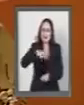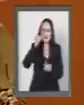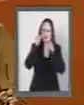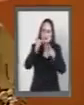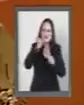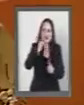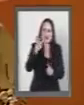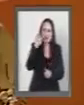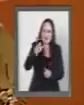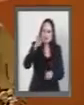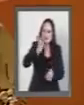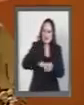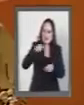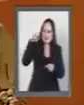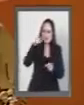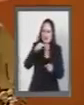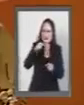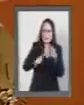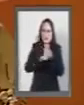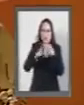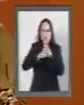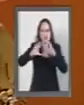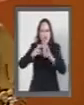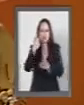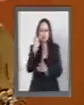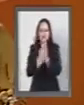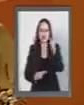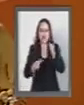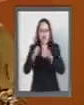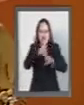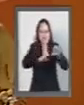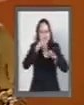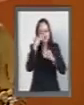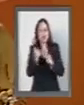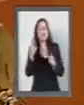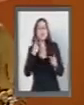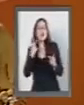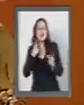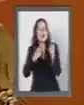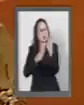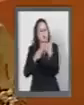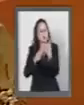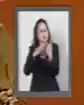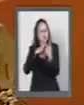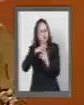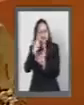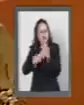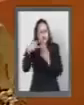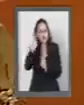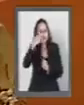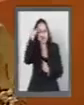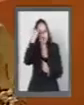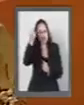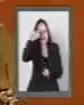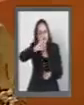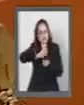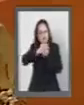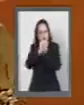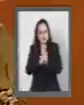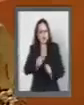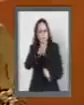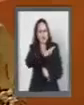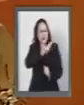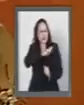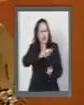de nuestra época está ahí, en ese binomio empresario-político, en los procesos de privatización a los que